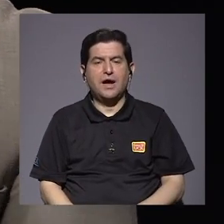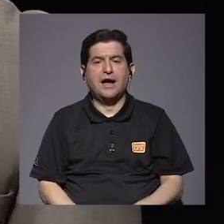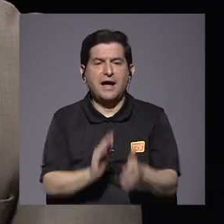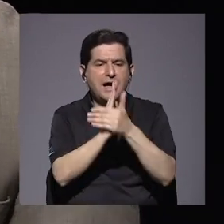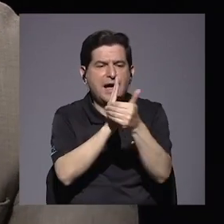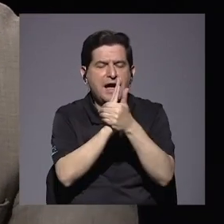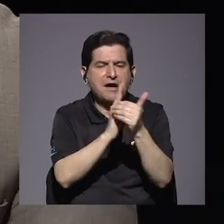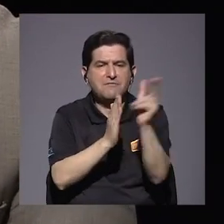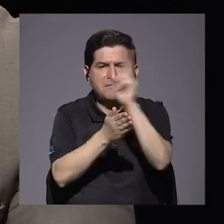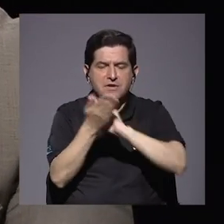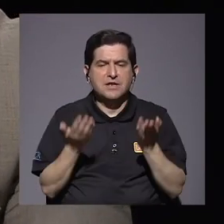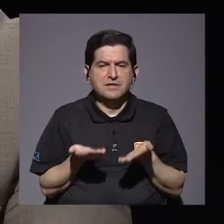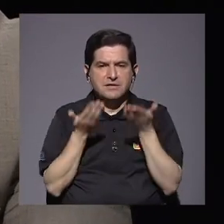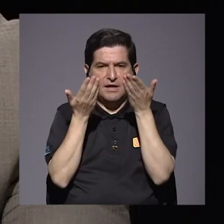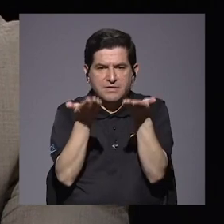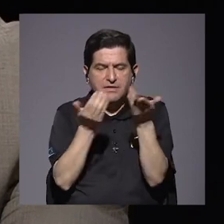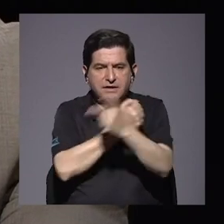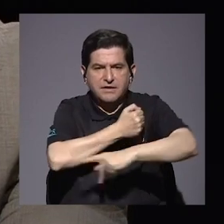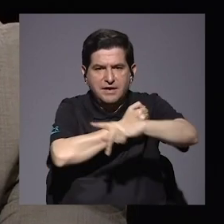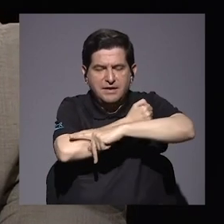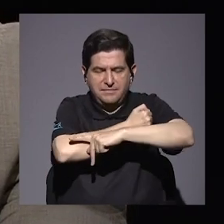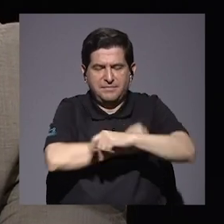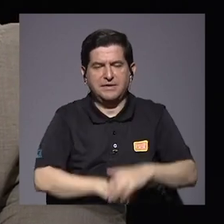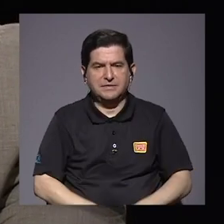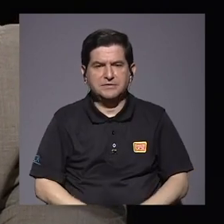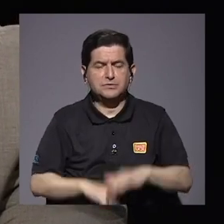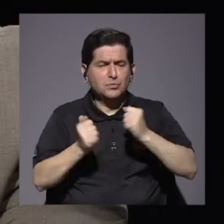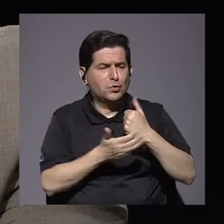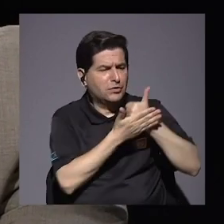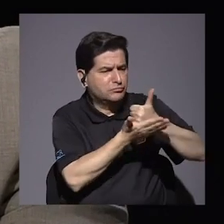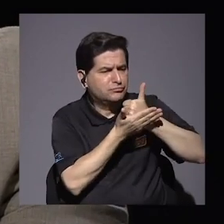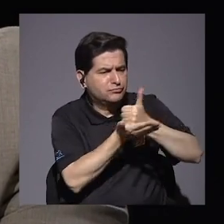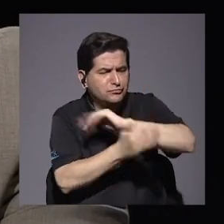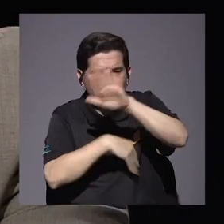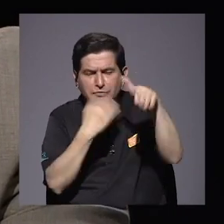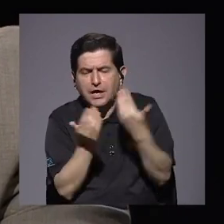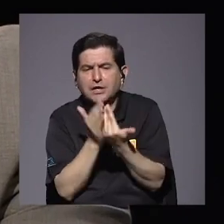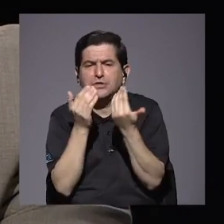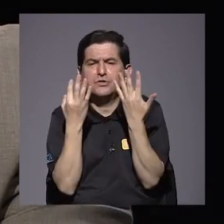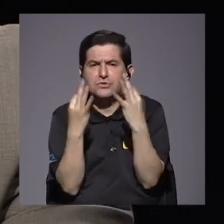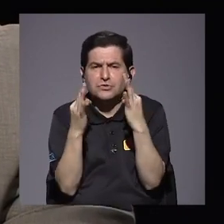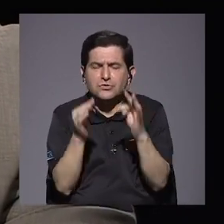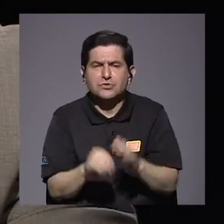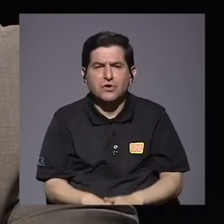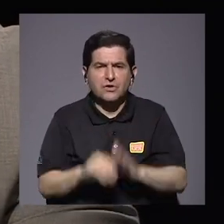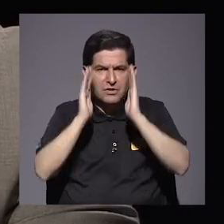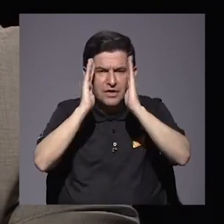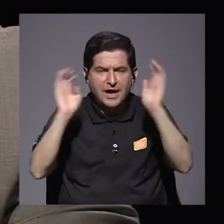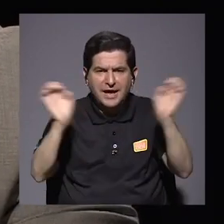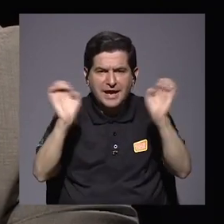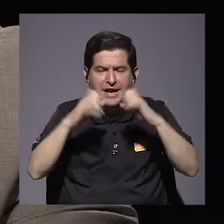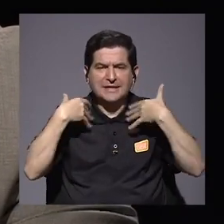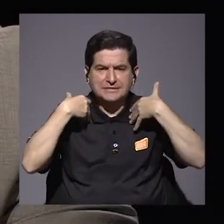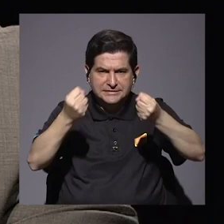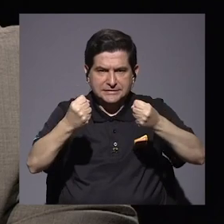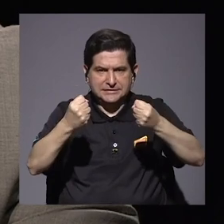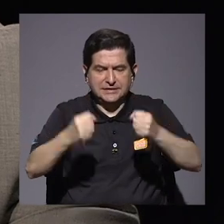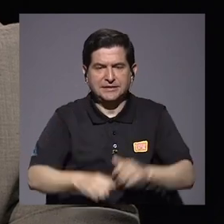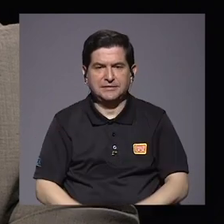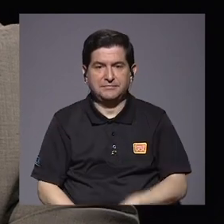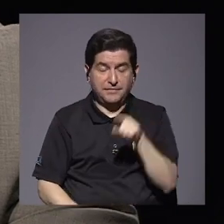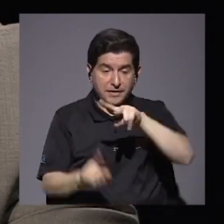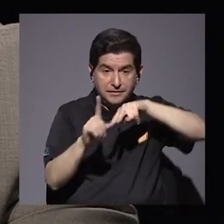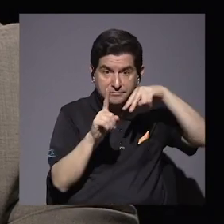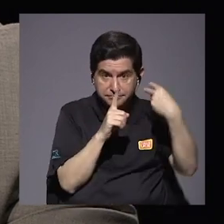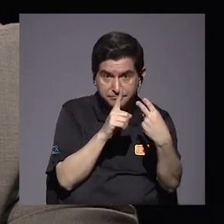capacidad instalada de la universidad al país para colaborar en todo lo que sea posible en la atención de la emergencia sanitaria.